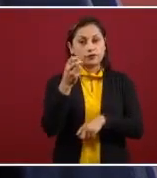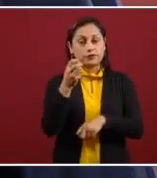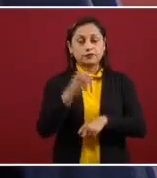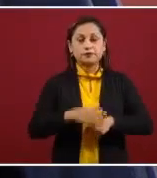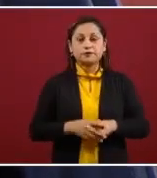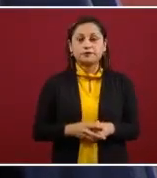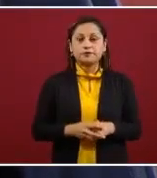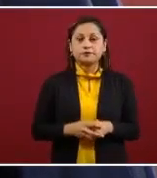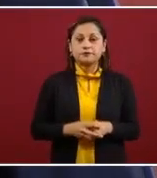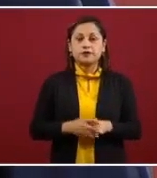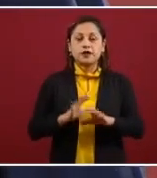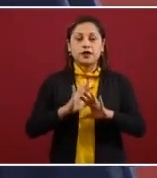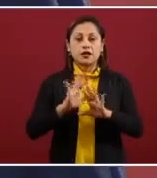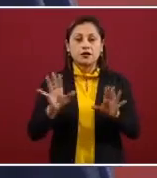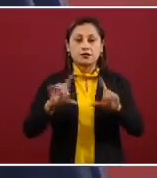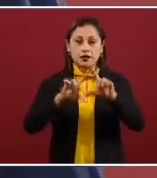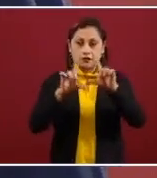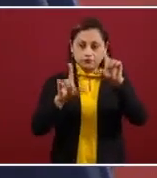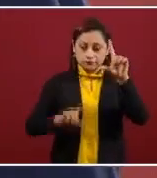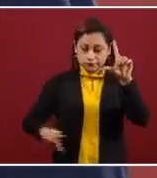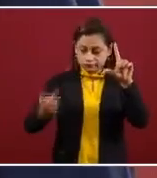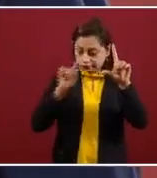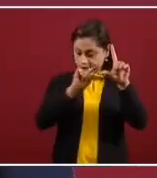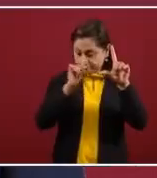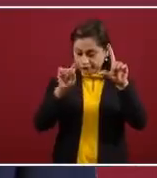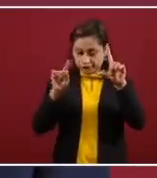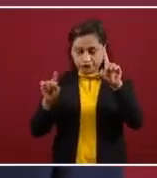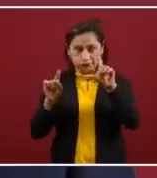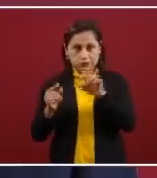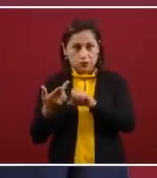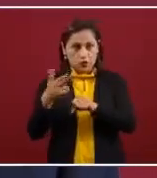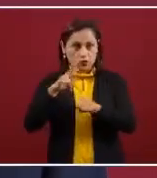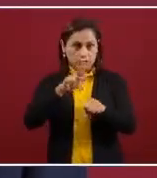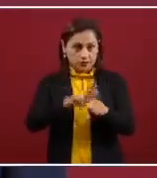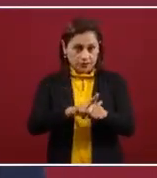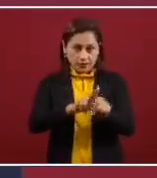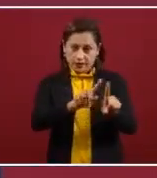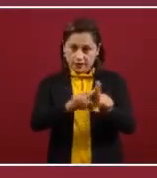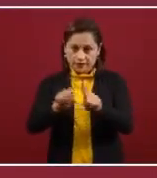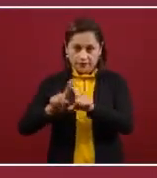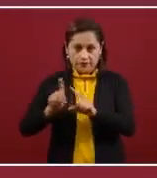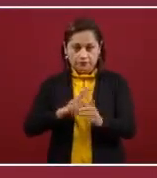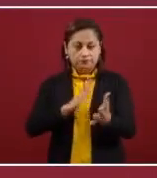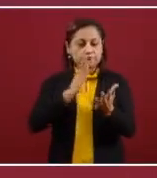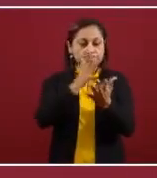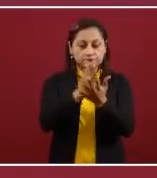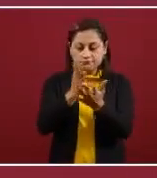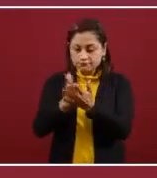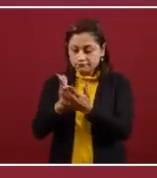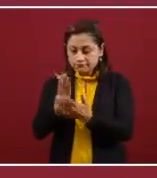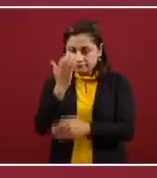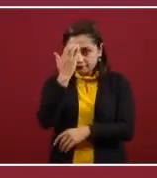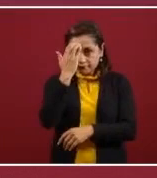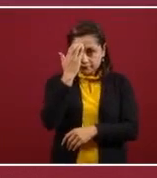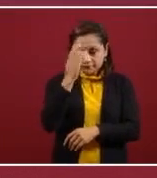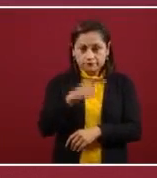recorrer hospitales del IMSS Bienestar, 80 hospitales,